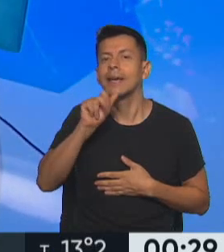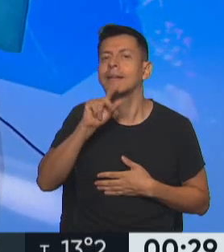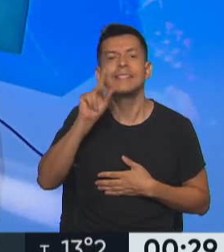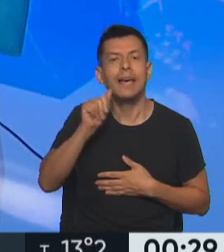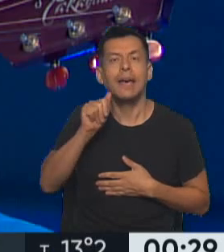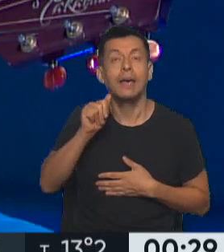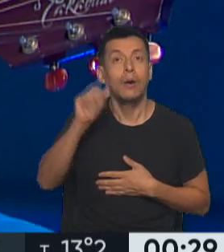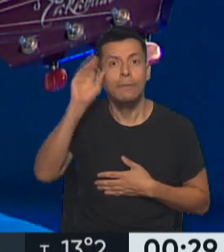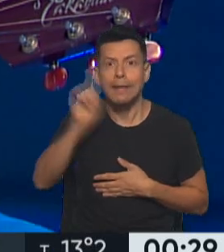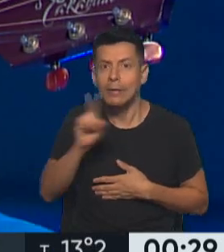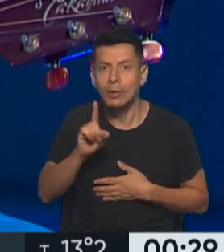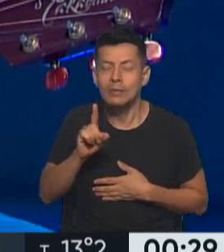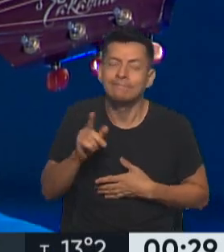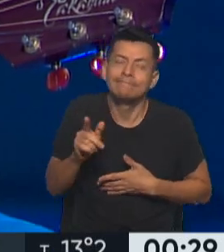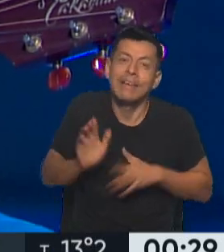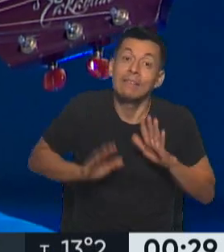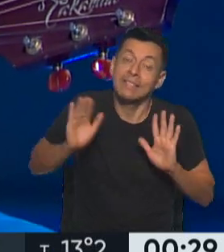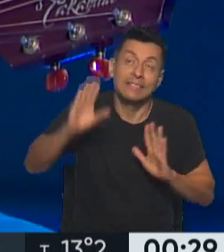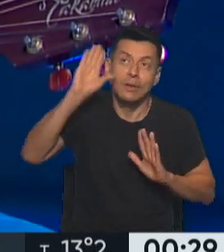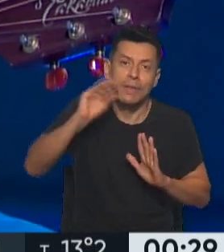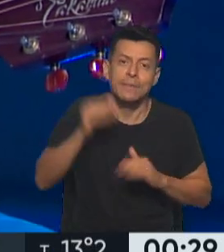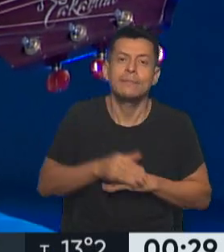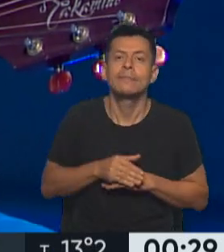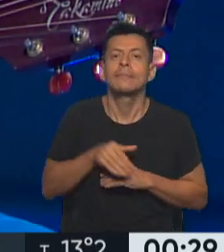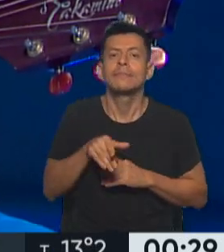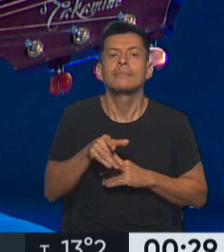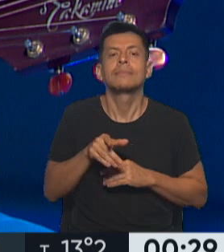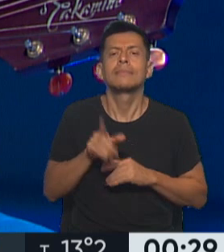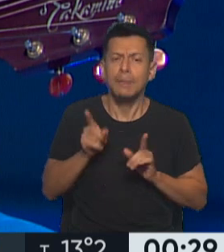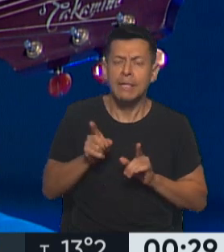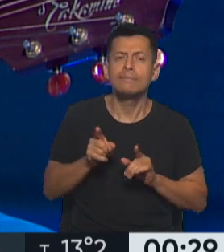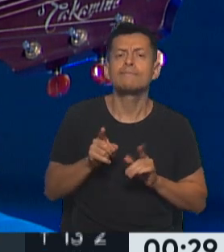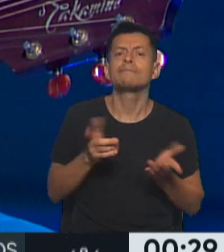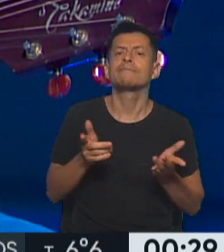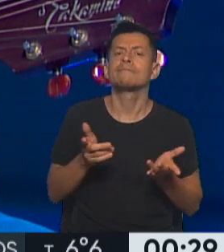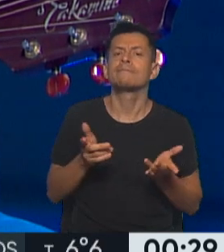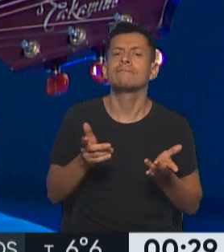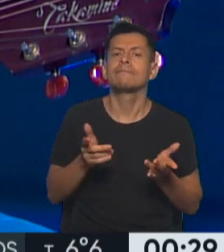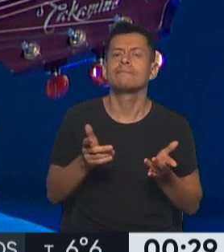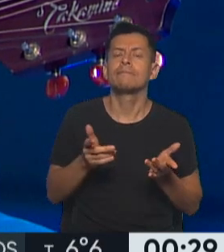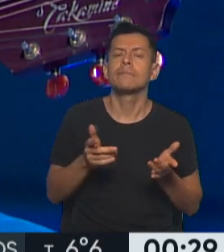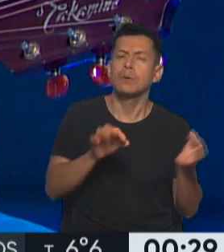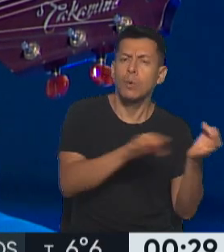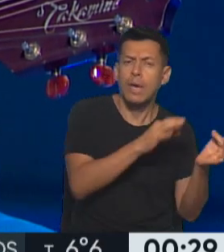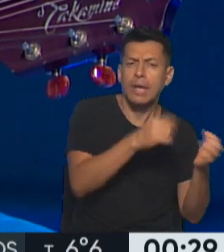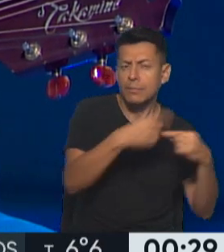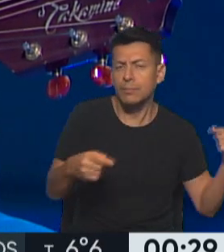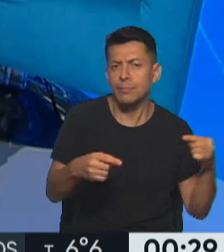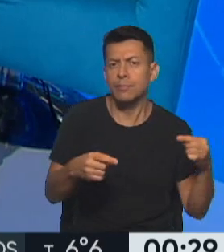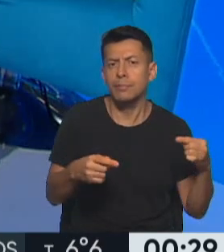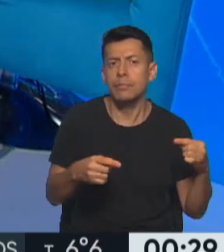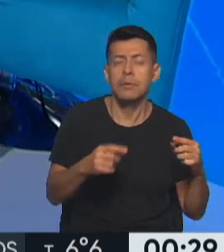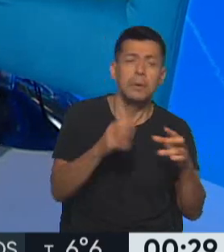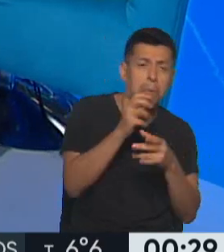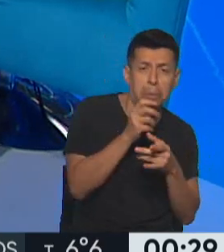porque pasa eso, ¿viste? Bueno, después están las cuerdas también. Otros tantos no. ¿Y algún trombón? No sé,